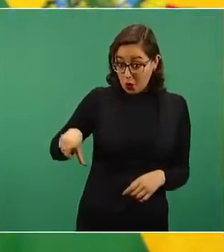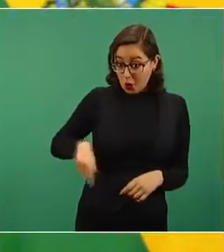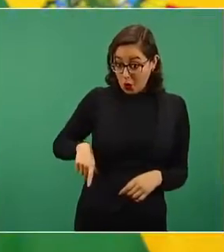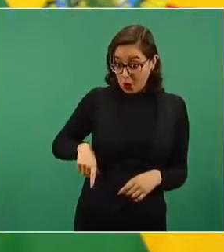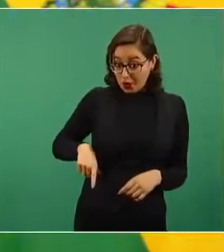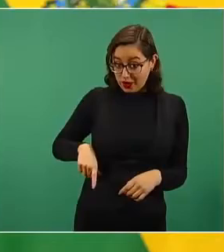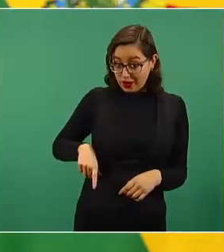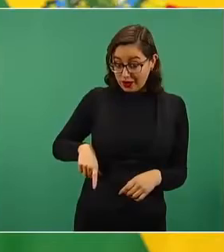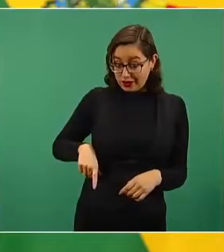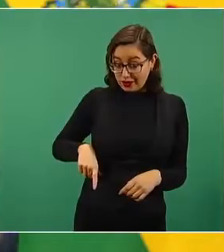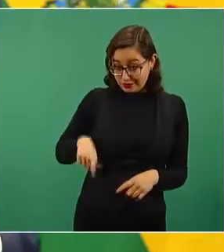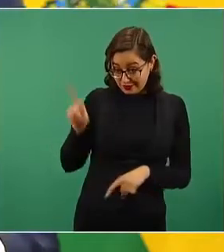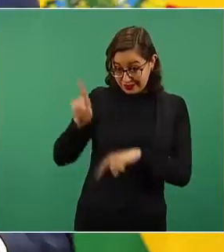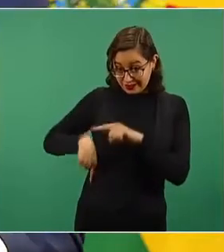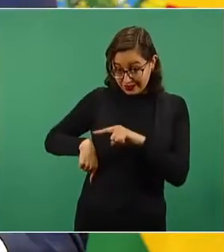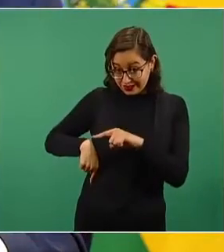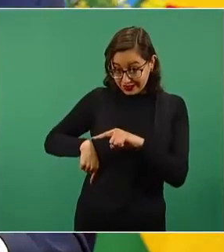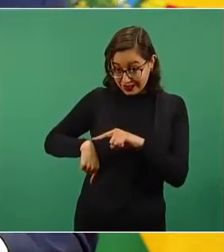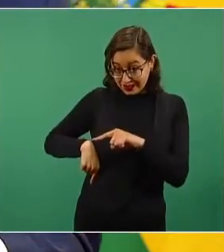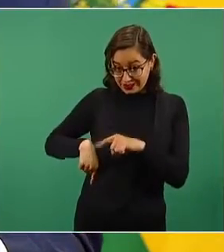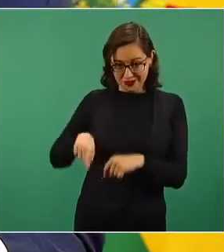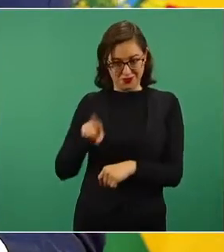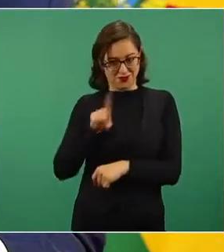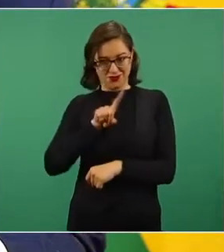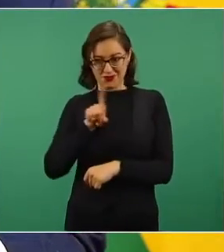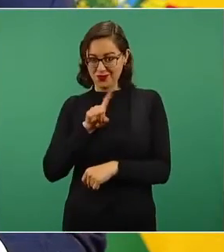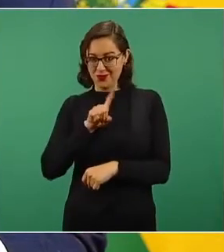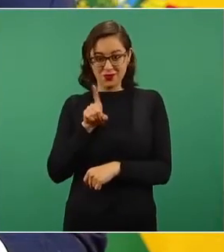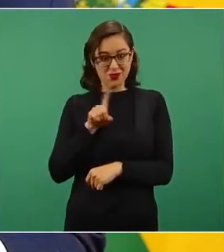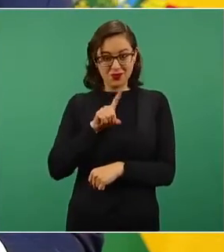la comunidad y el gobierno, es